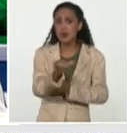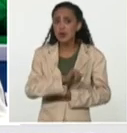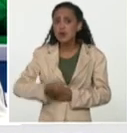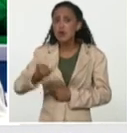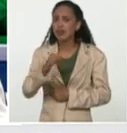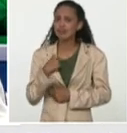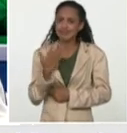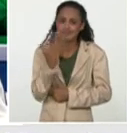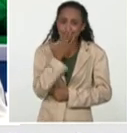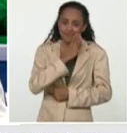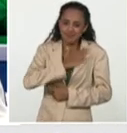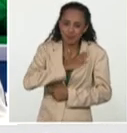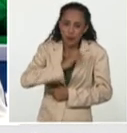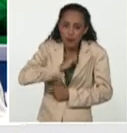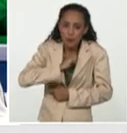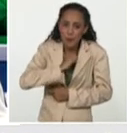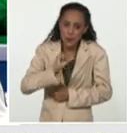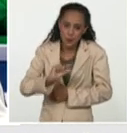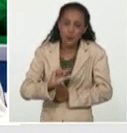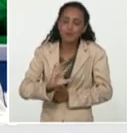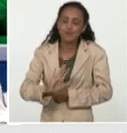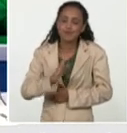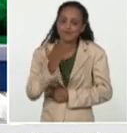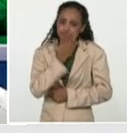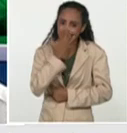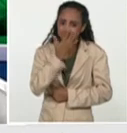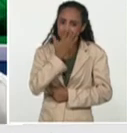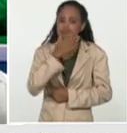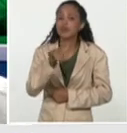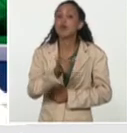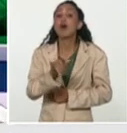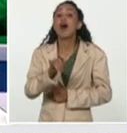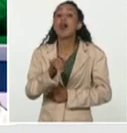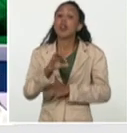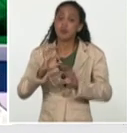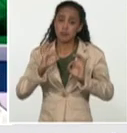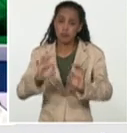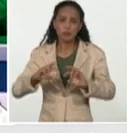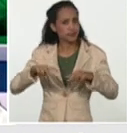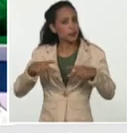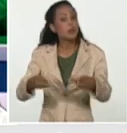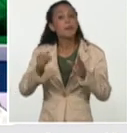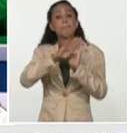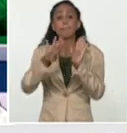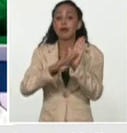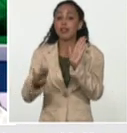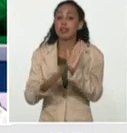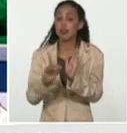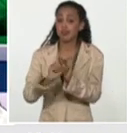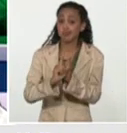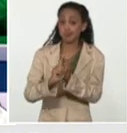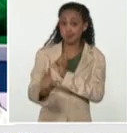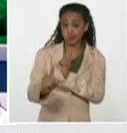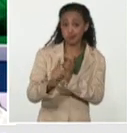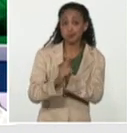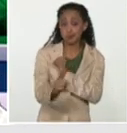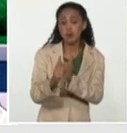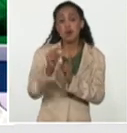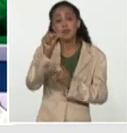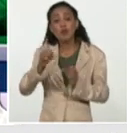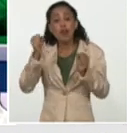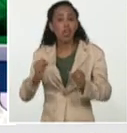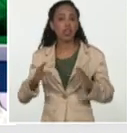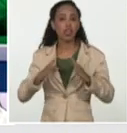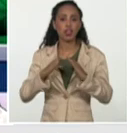disculpen, las medidas de aislamiento, el nasobuco, pues van a jugar un papel fundamental,